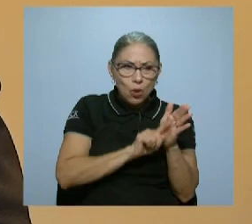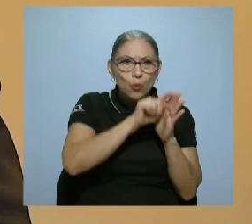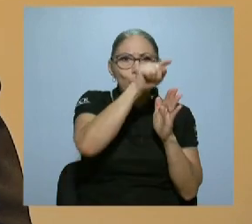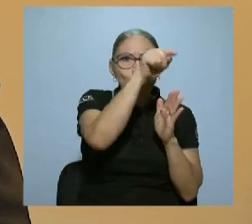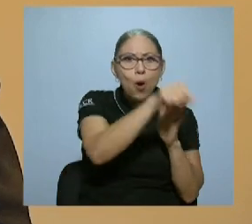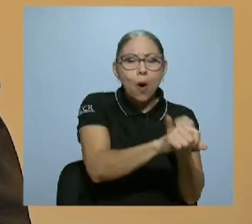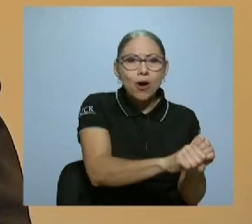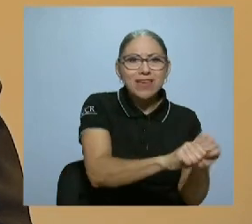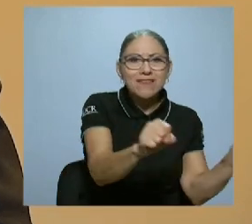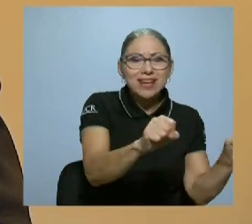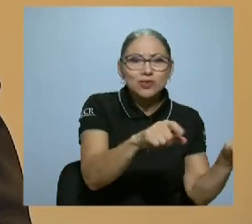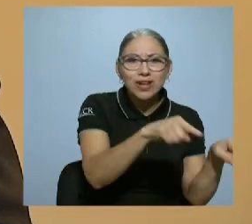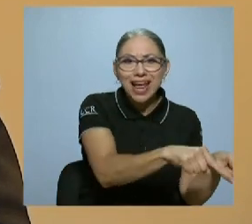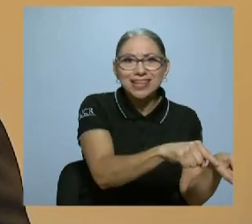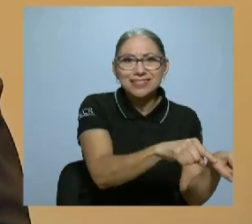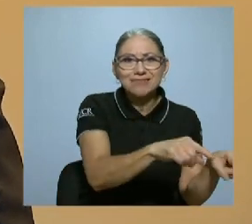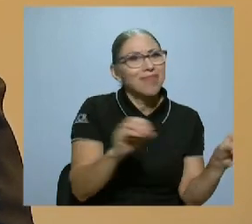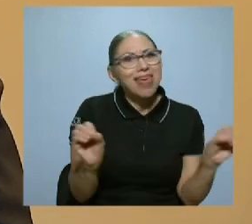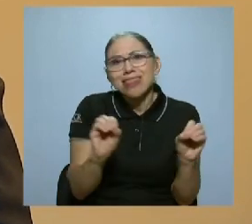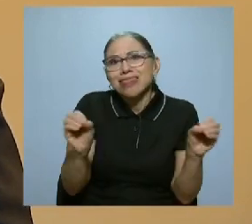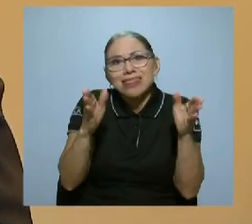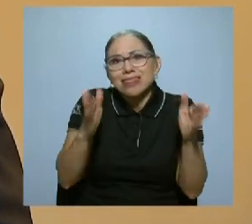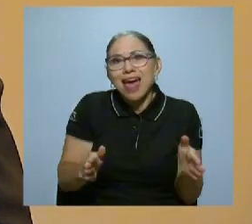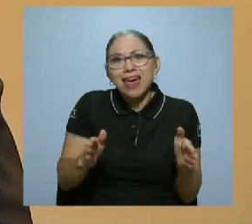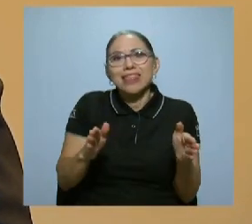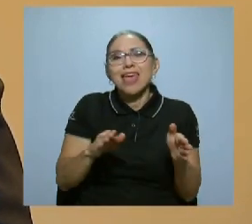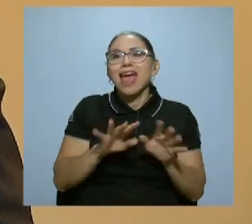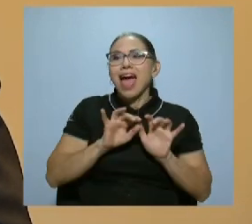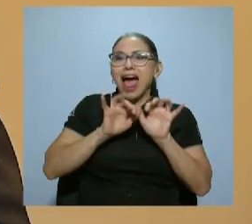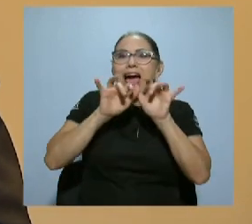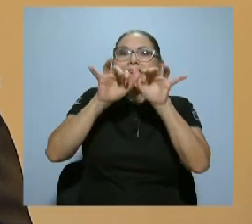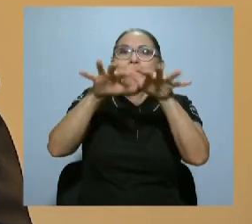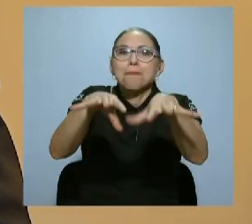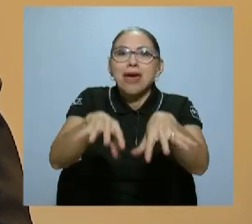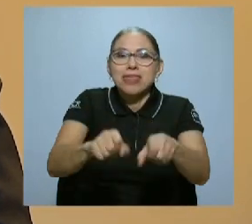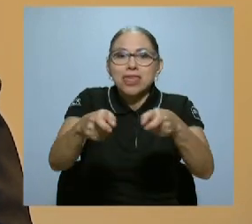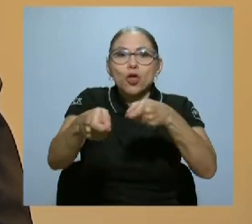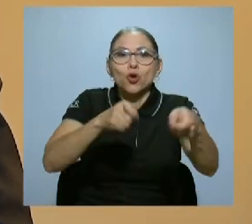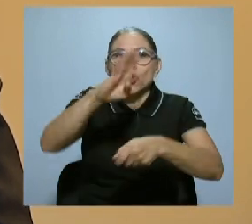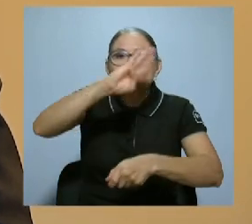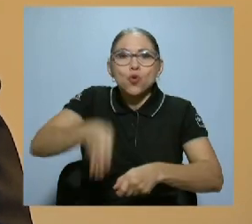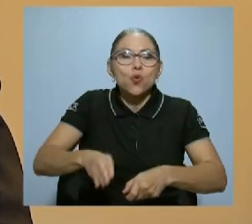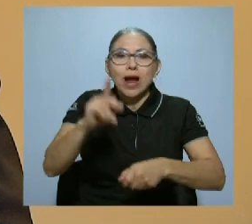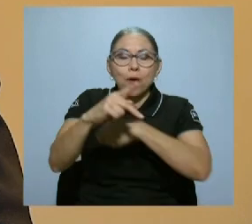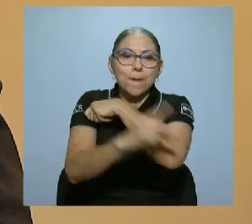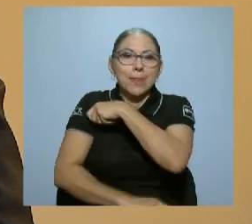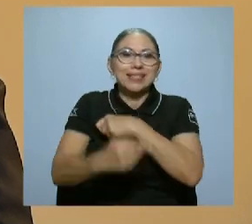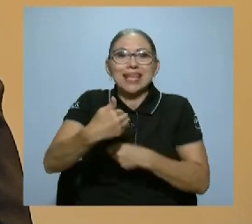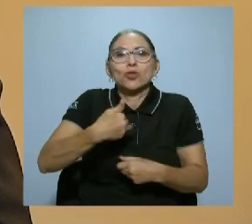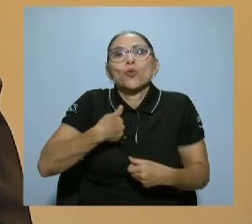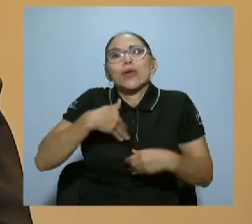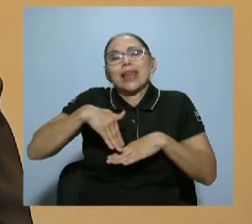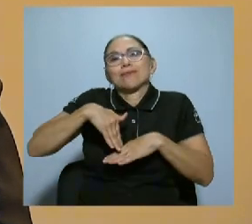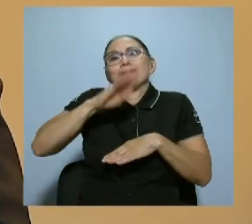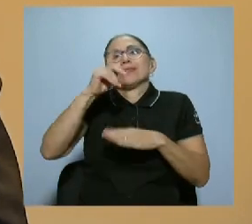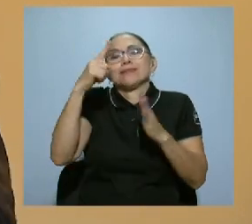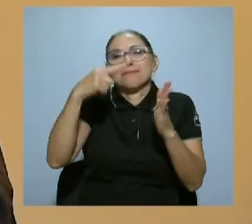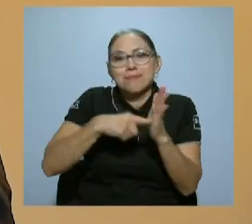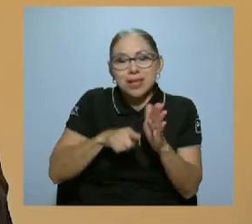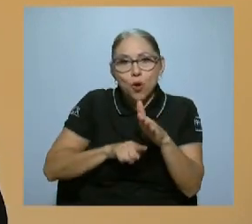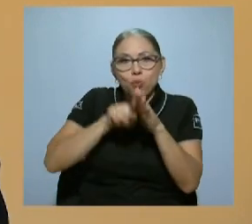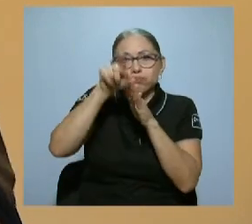nadie ha invadido nunca un país que tenga 300 ojivas nucleares. 1.800 ni se le ocurriría absolutamente a nadie.